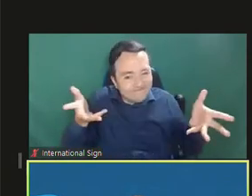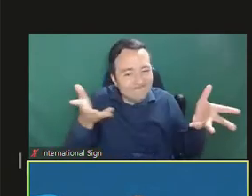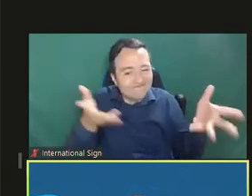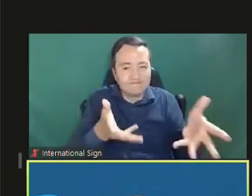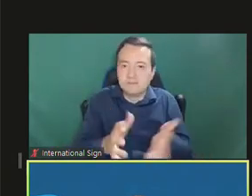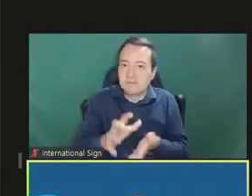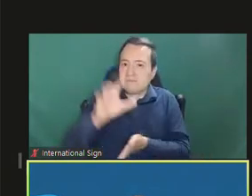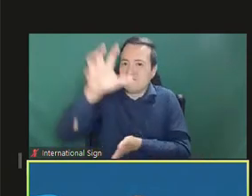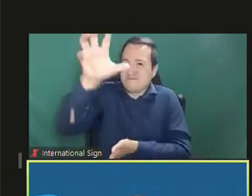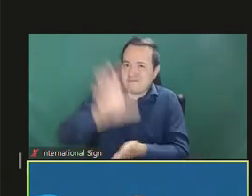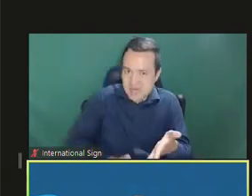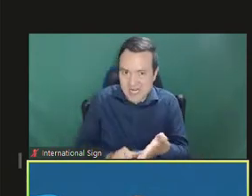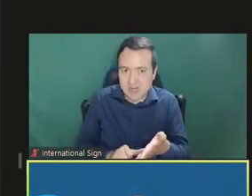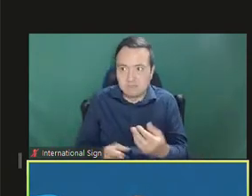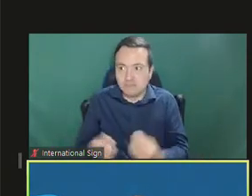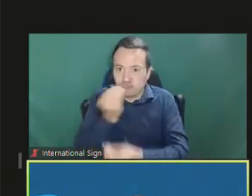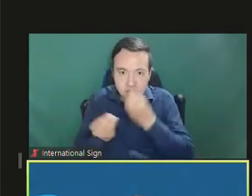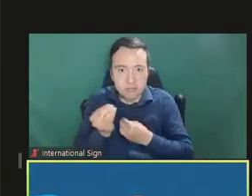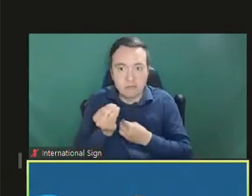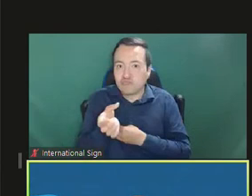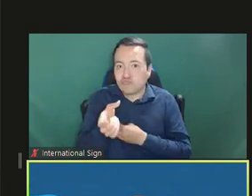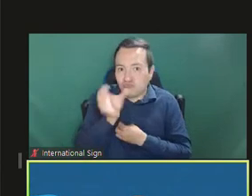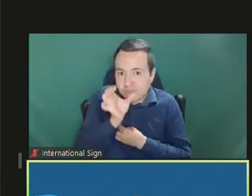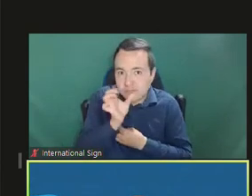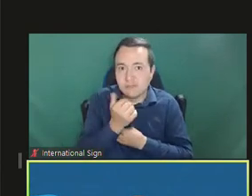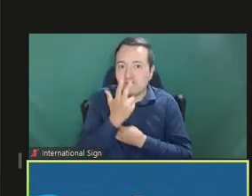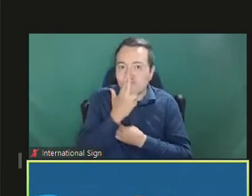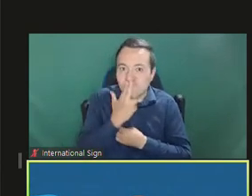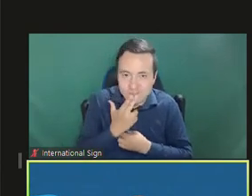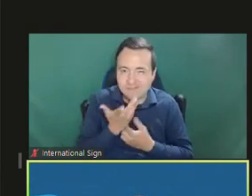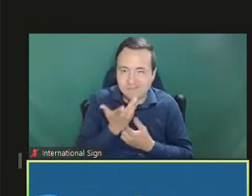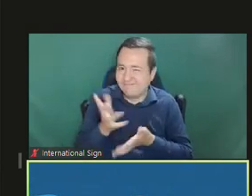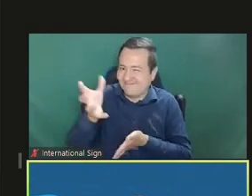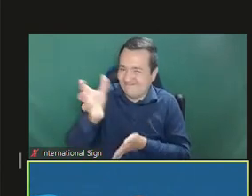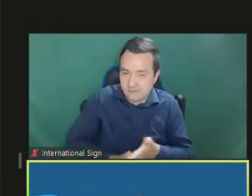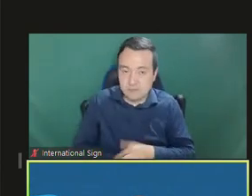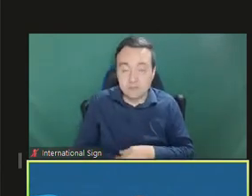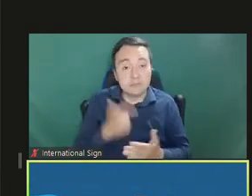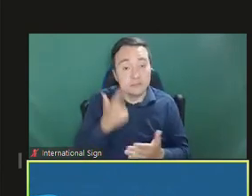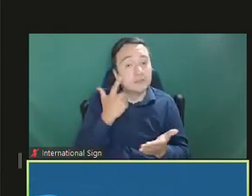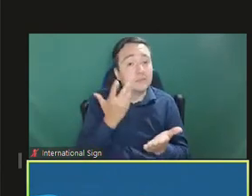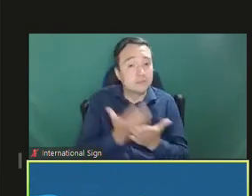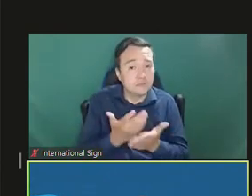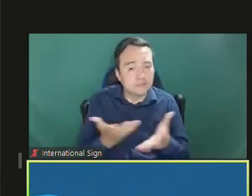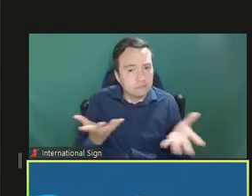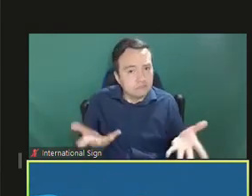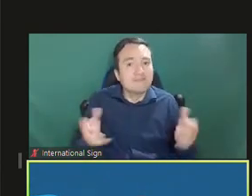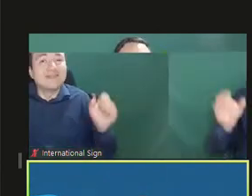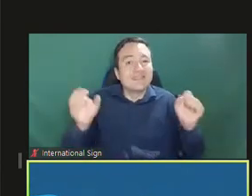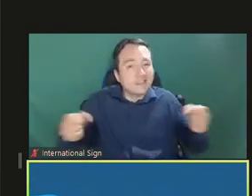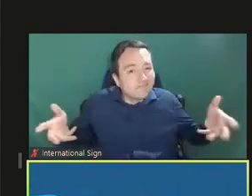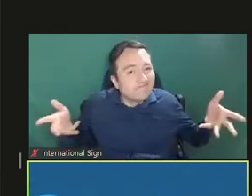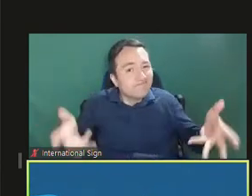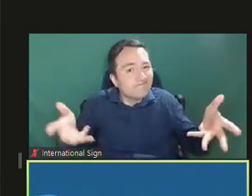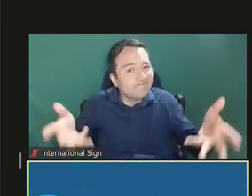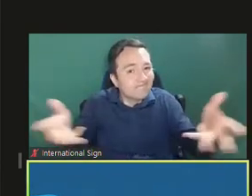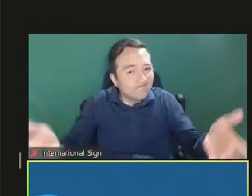esto supone una oportunidad para que se hagan enmiendas a los impuestos existentes para también robert